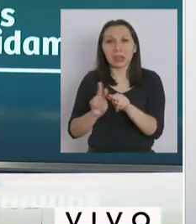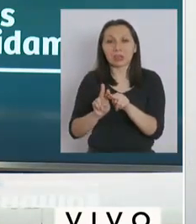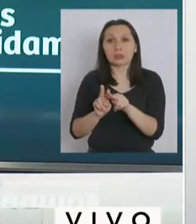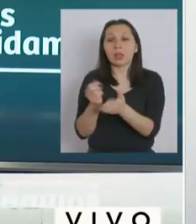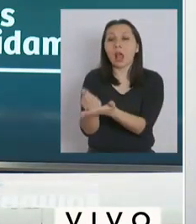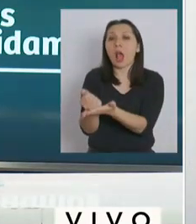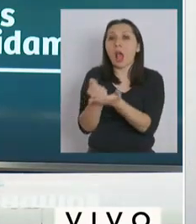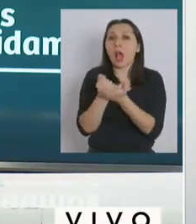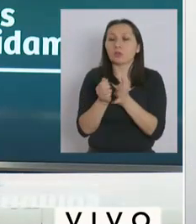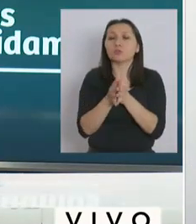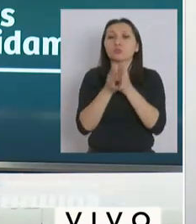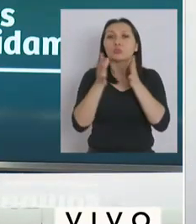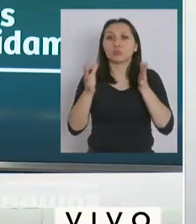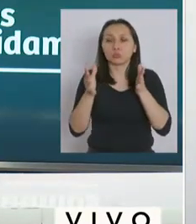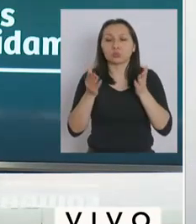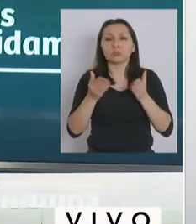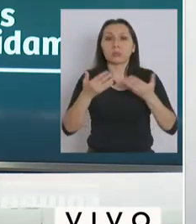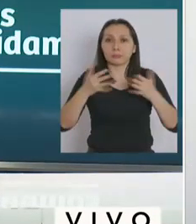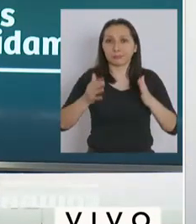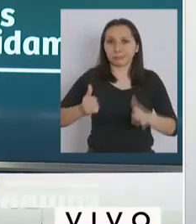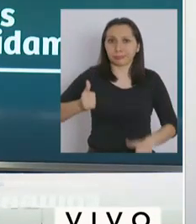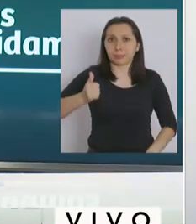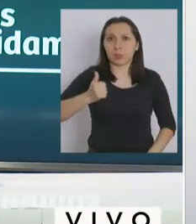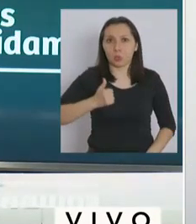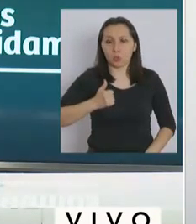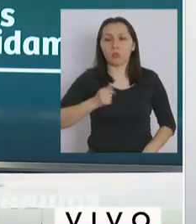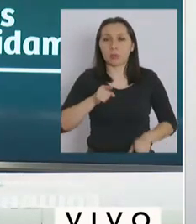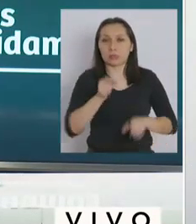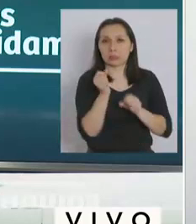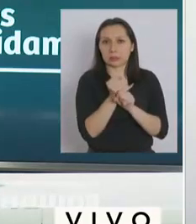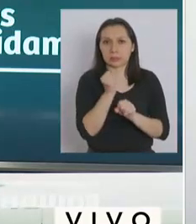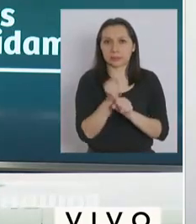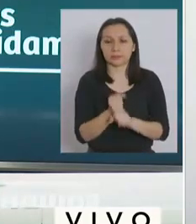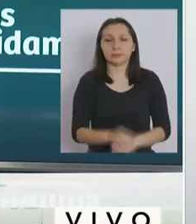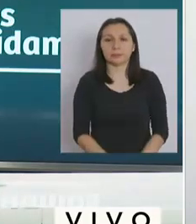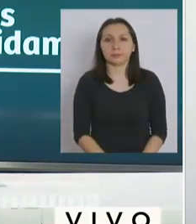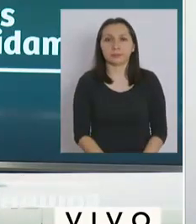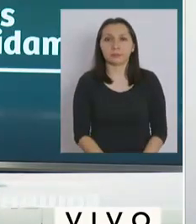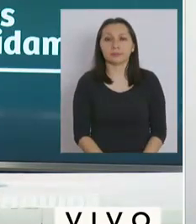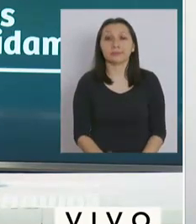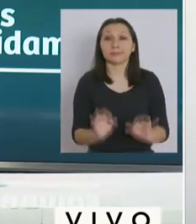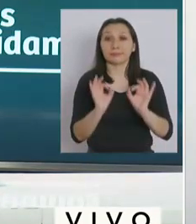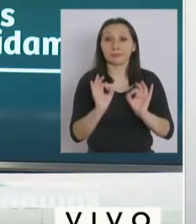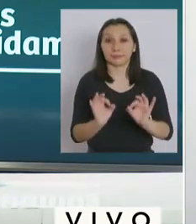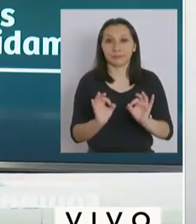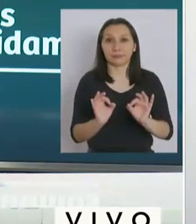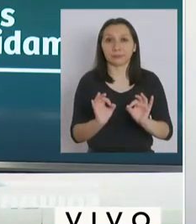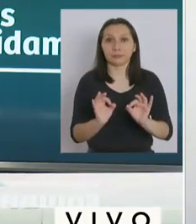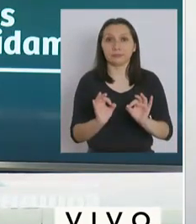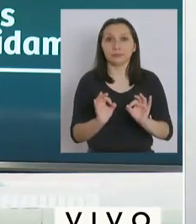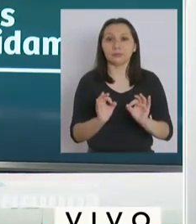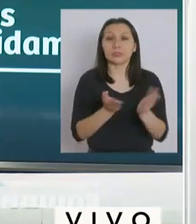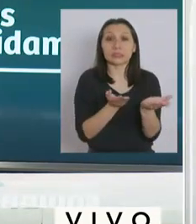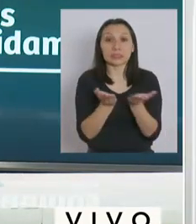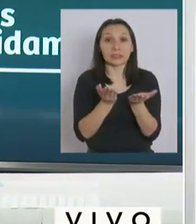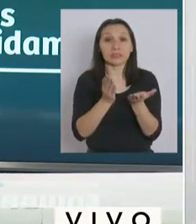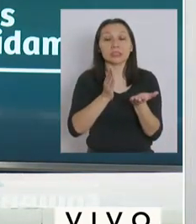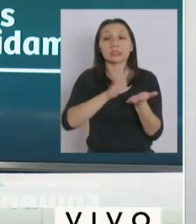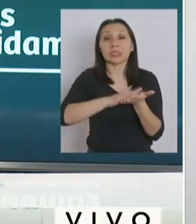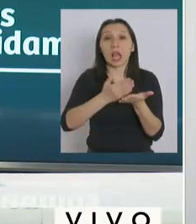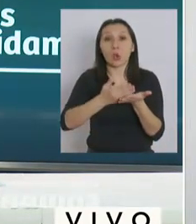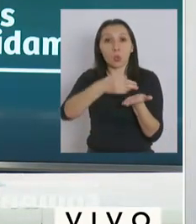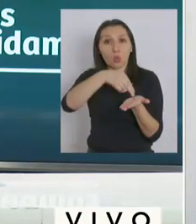nos ayuda enormemente a dar cumplimiento a esa labor. Efectivamente, el Servicio de Salud